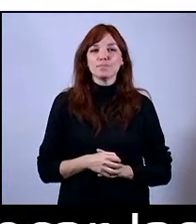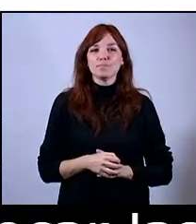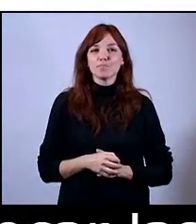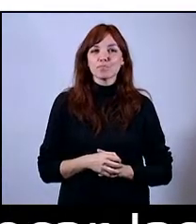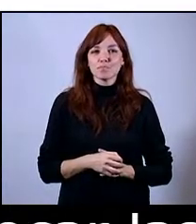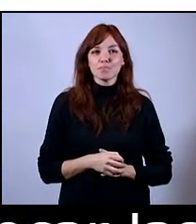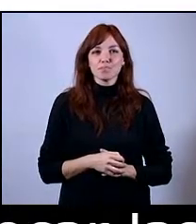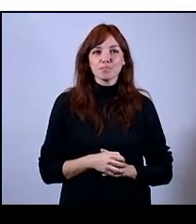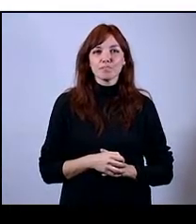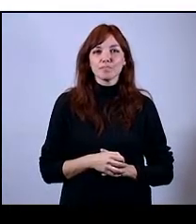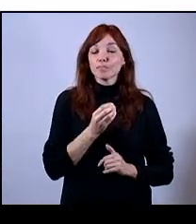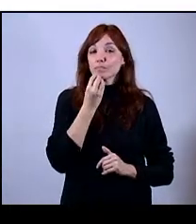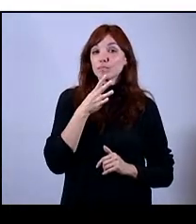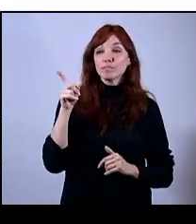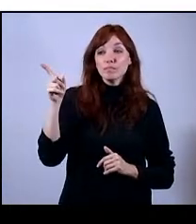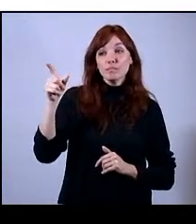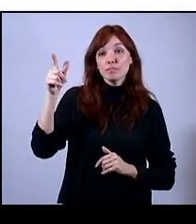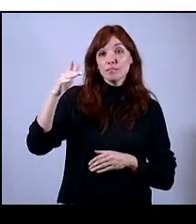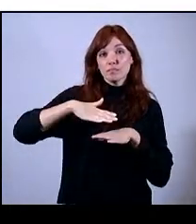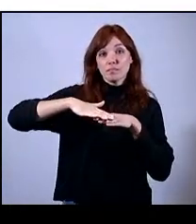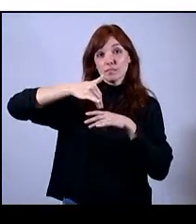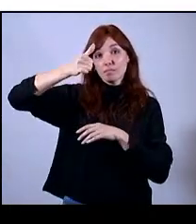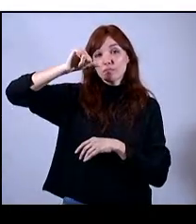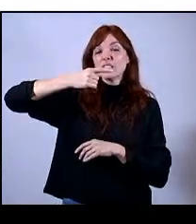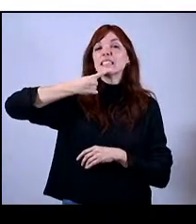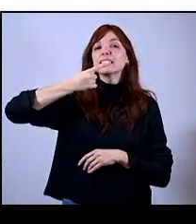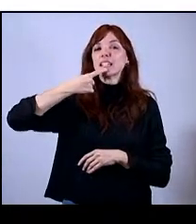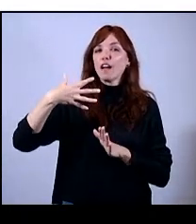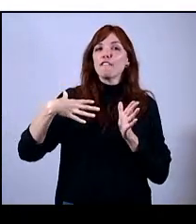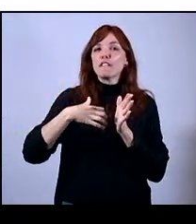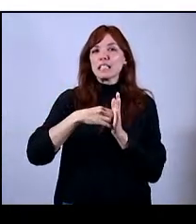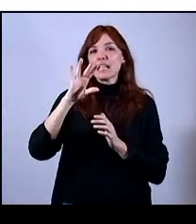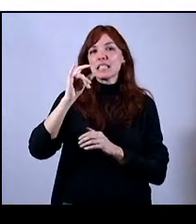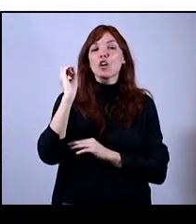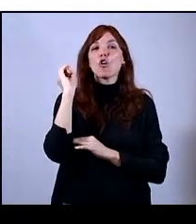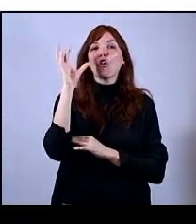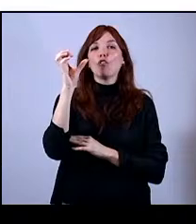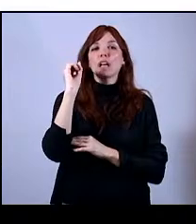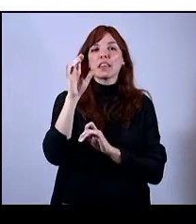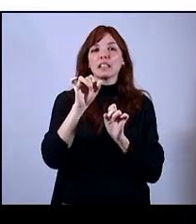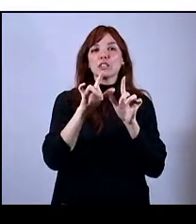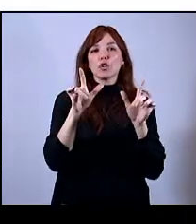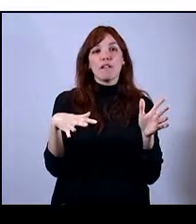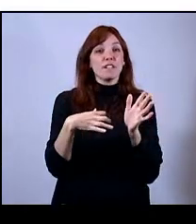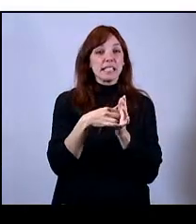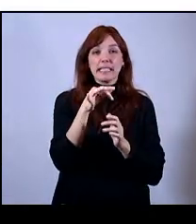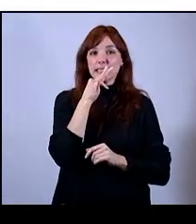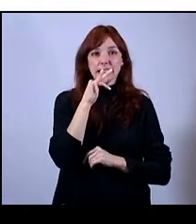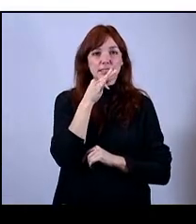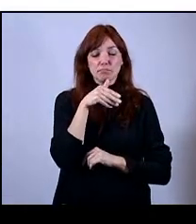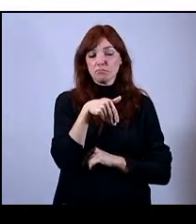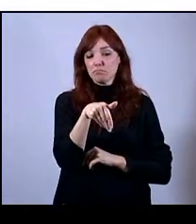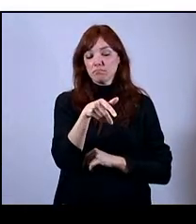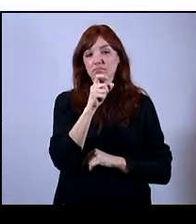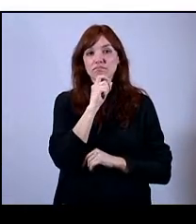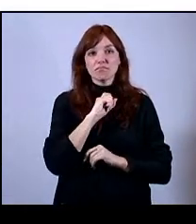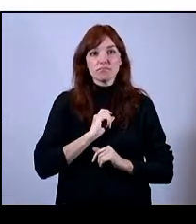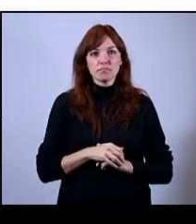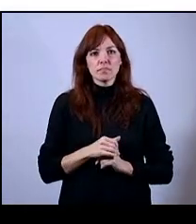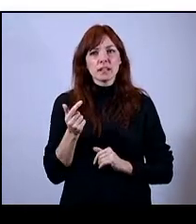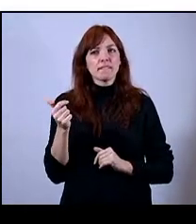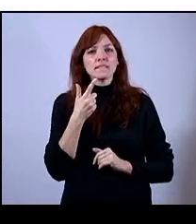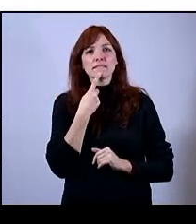él nos ha dicho que nos va a convocar a una conferencia sectorial únicamente, no tenemos la fecha, nos la darán próximamente porque ha dicho que la